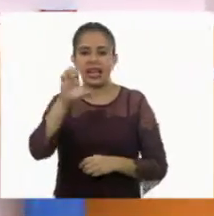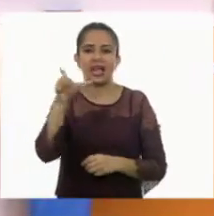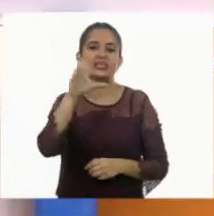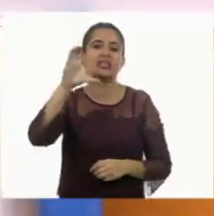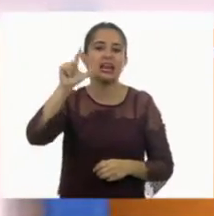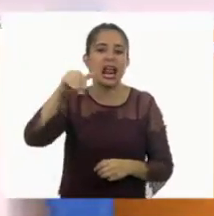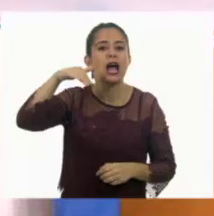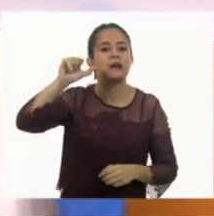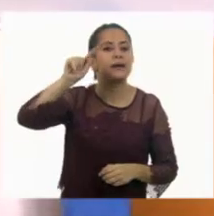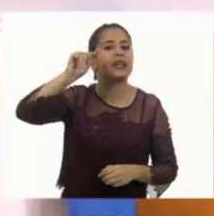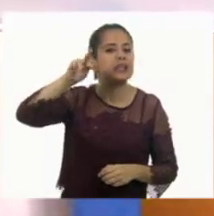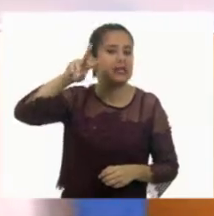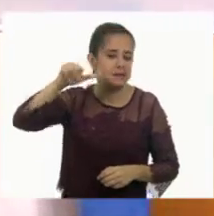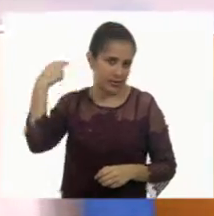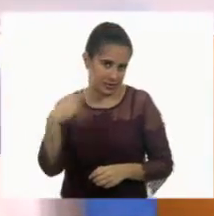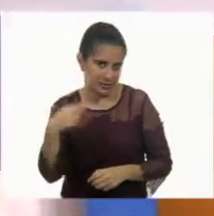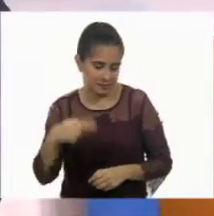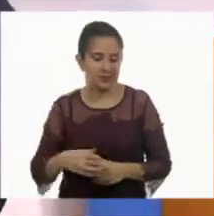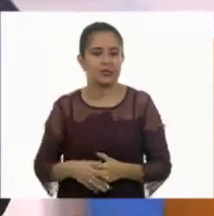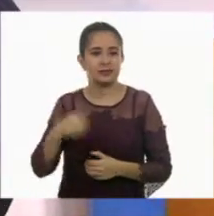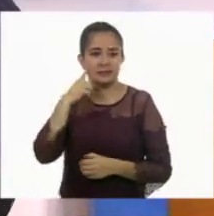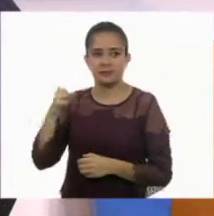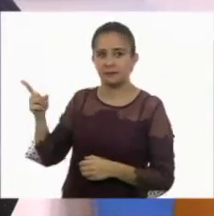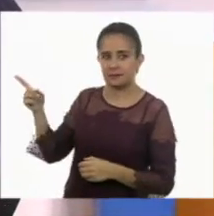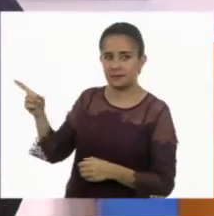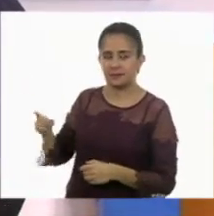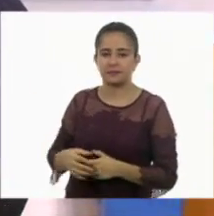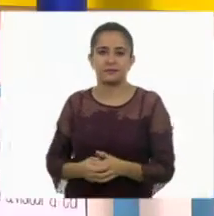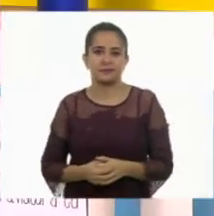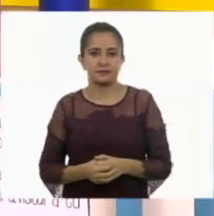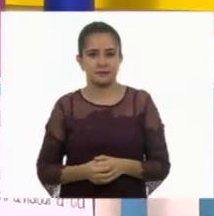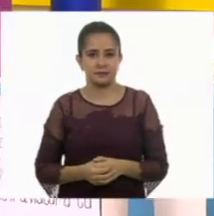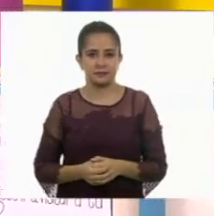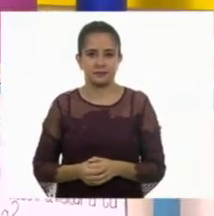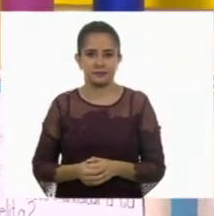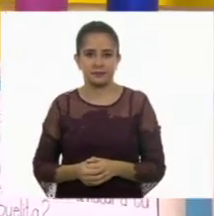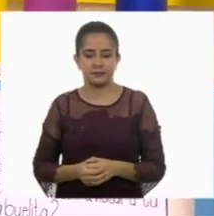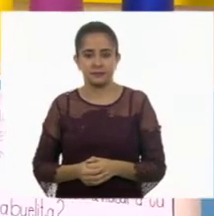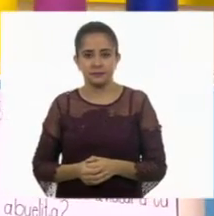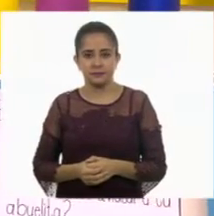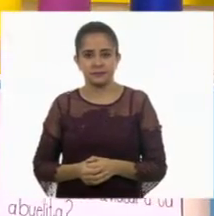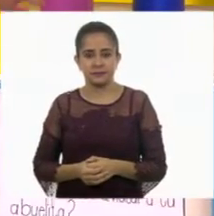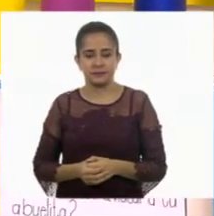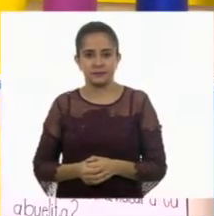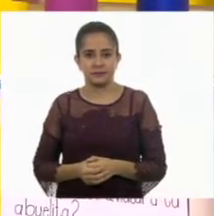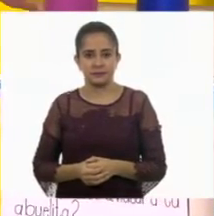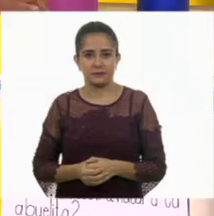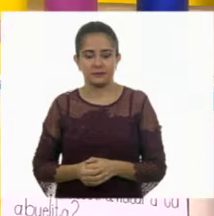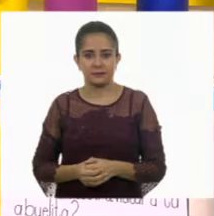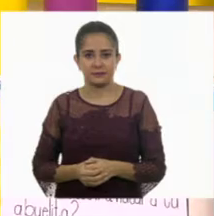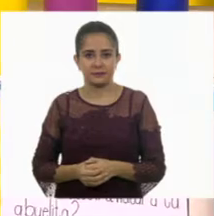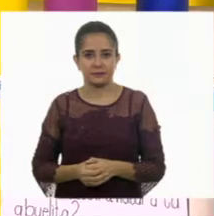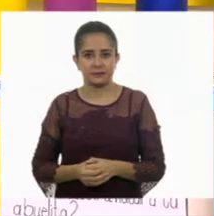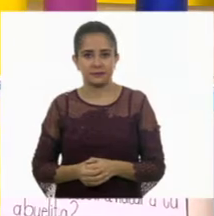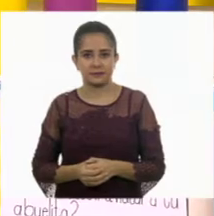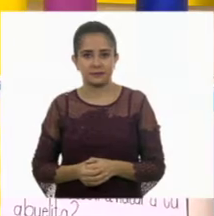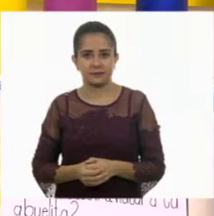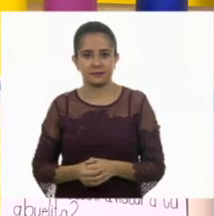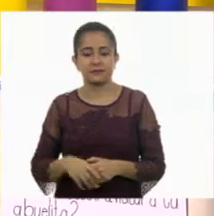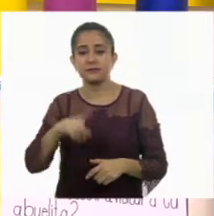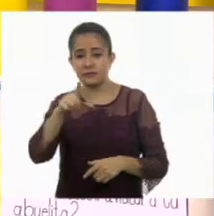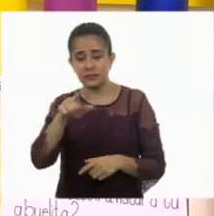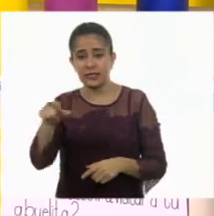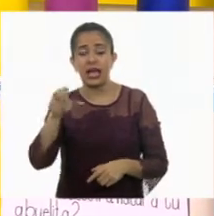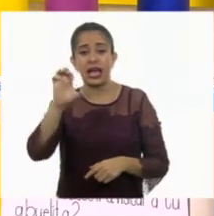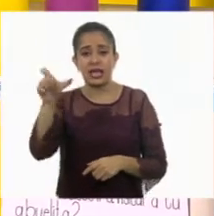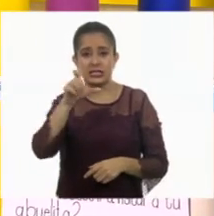exclamativa. ¡Ay! Ah, esta otra es la del desesperado, ¿no? Sí. Pero ve, ¿sí? Tú dime si es